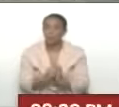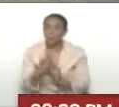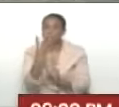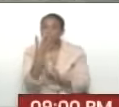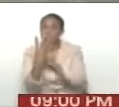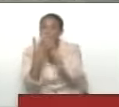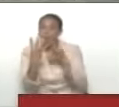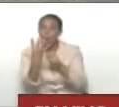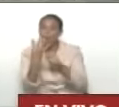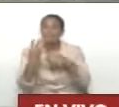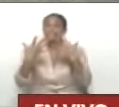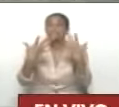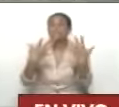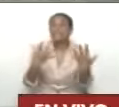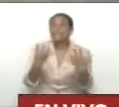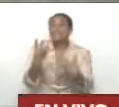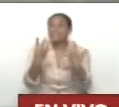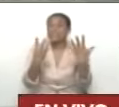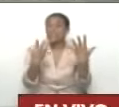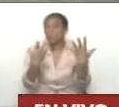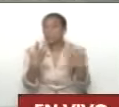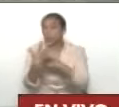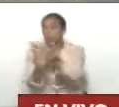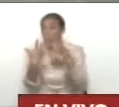cuatro y cinco